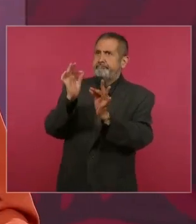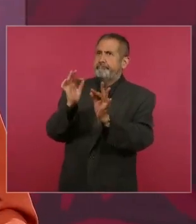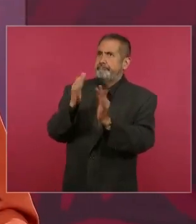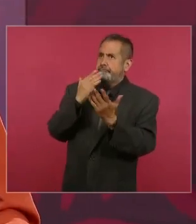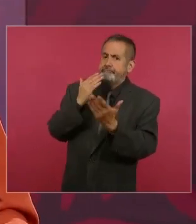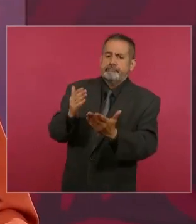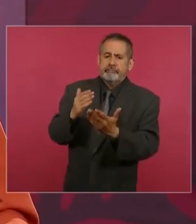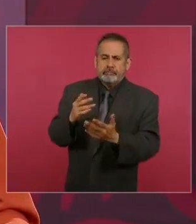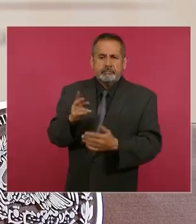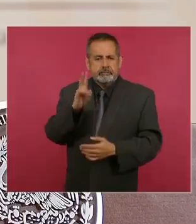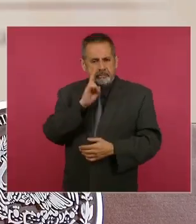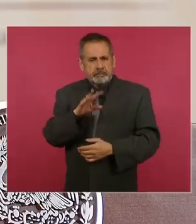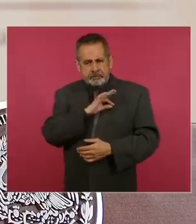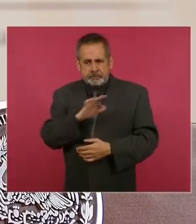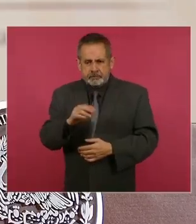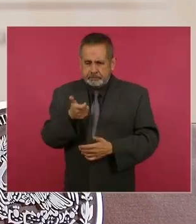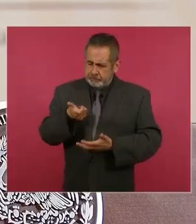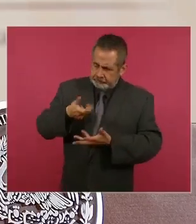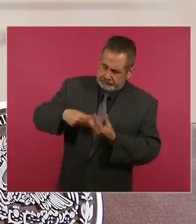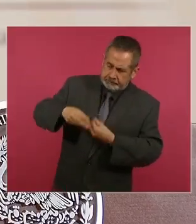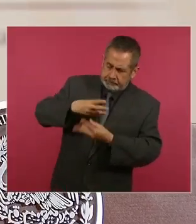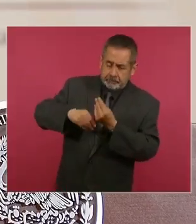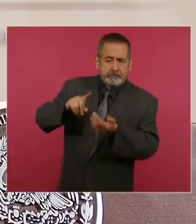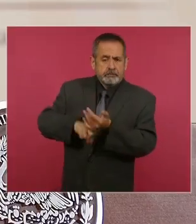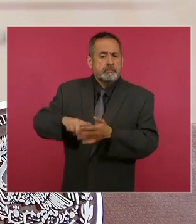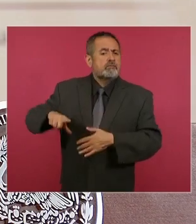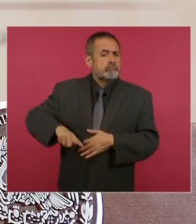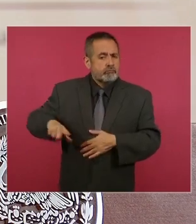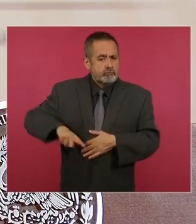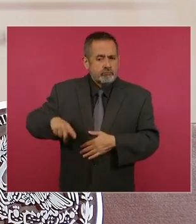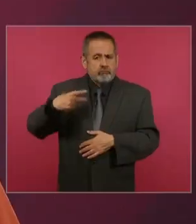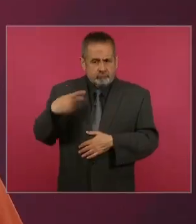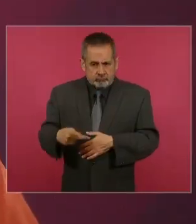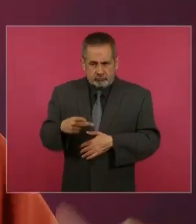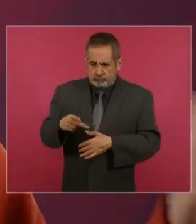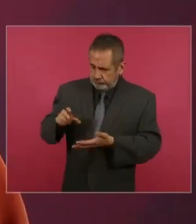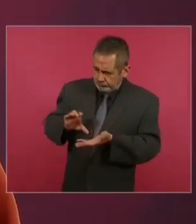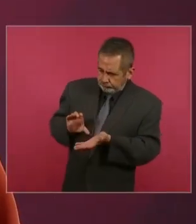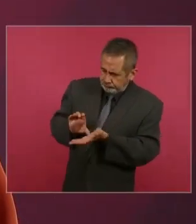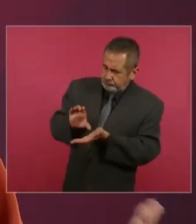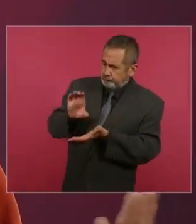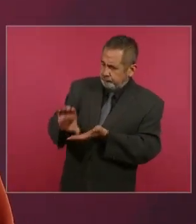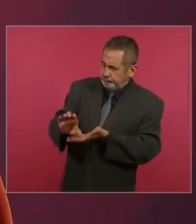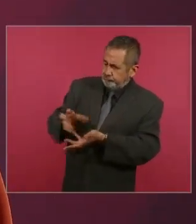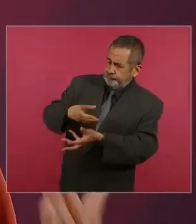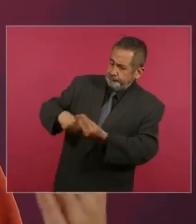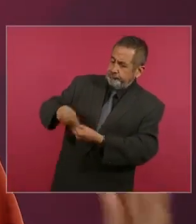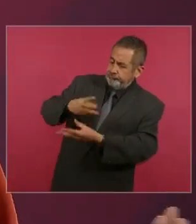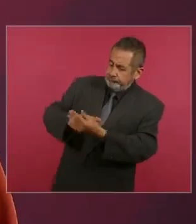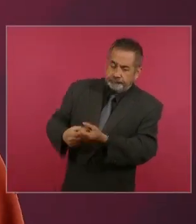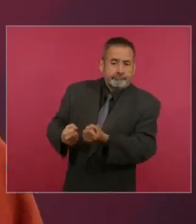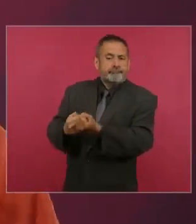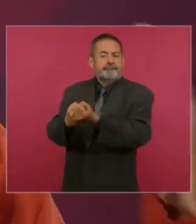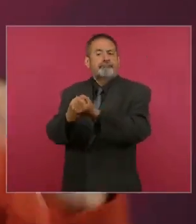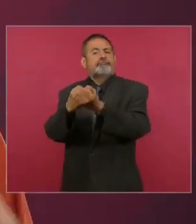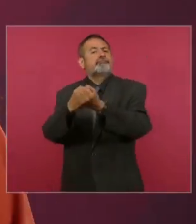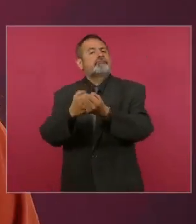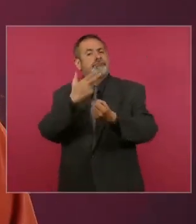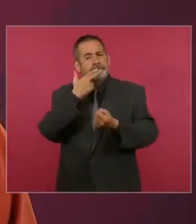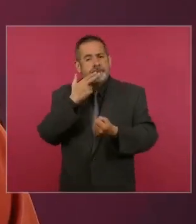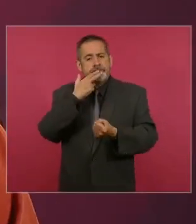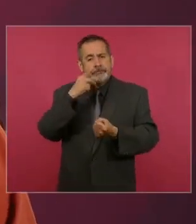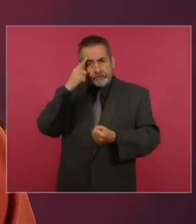de que se puede a través de la inversión pública como detonante de desarrollo, pues ser un polo de atracción